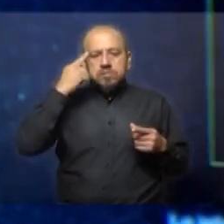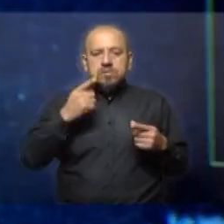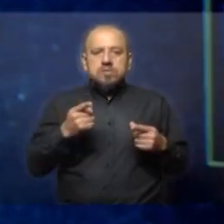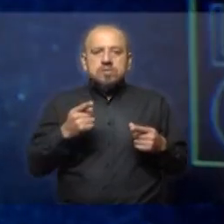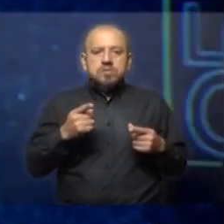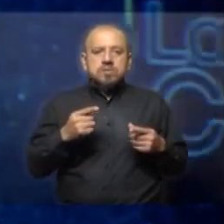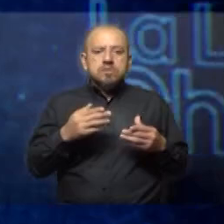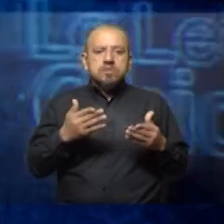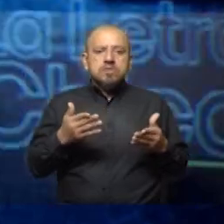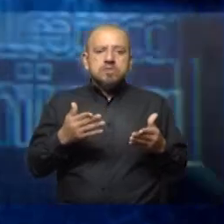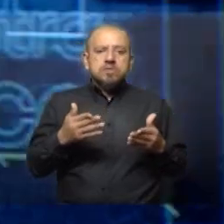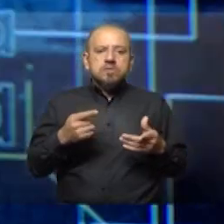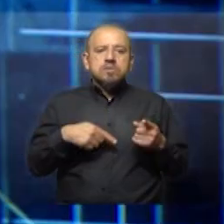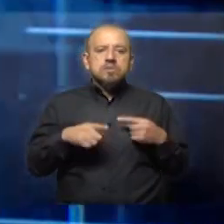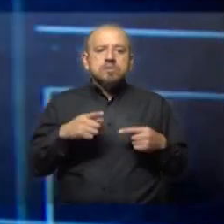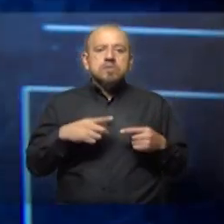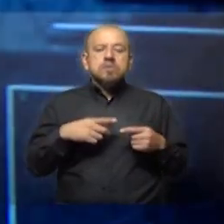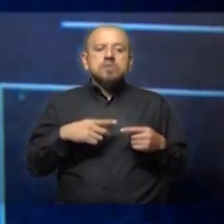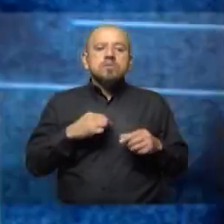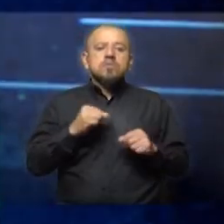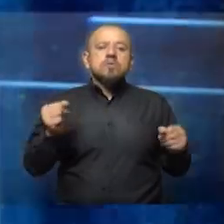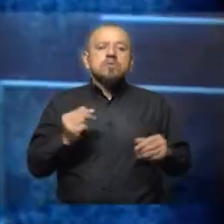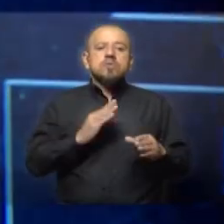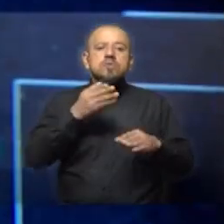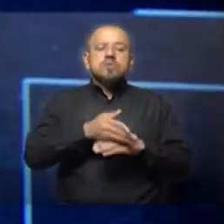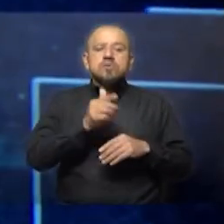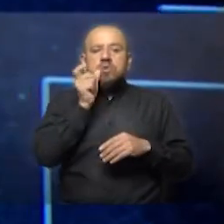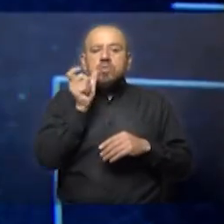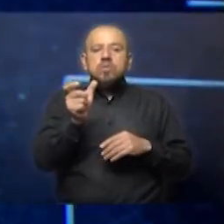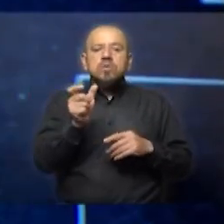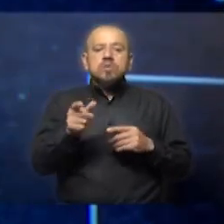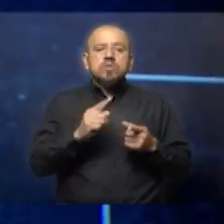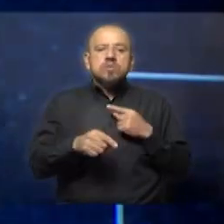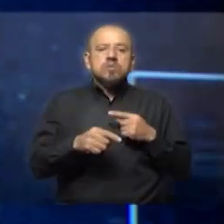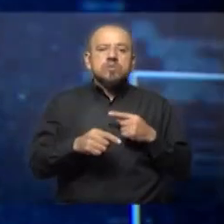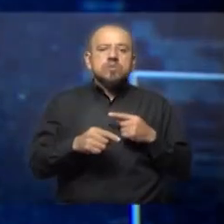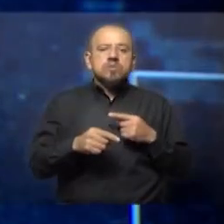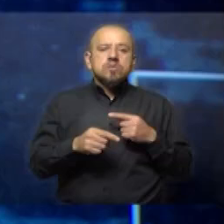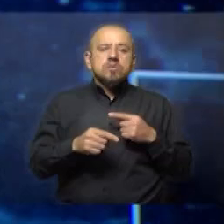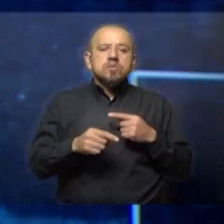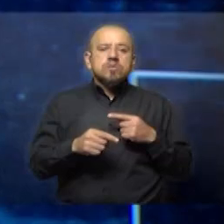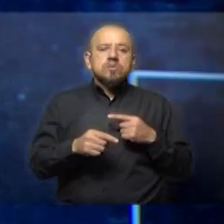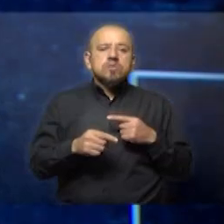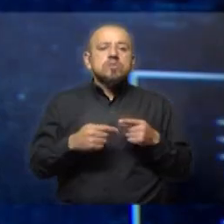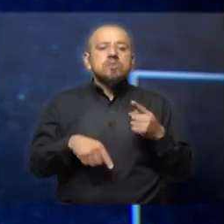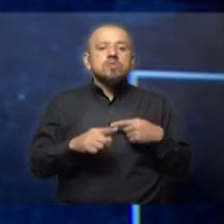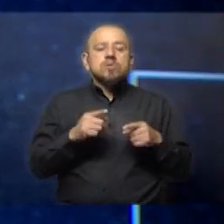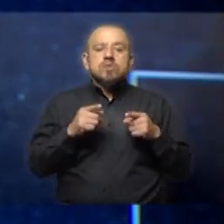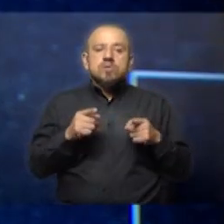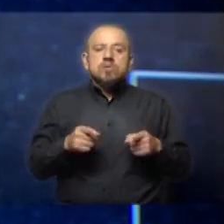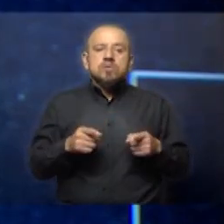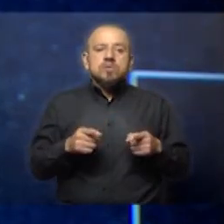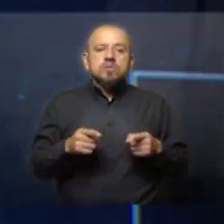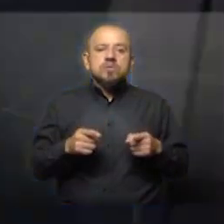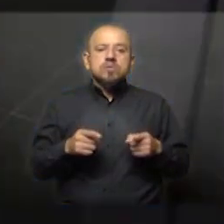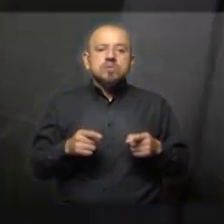esta idea de un acceso prudente digamos a los argumentos y a los contraargumentos de las posiciones que en ese sentido no